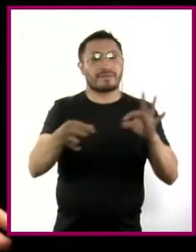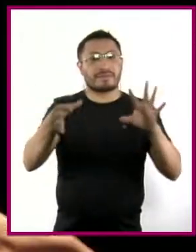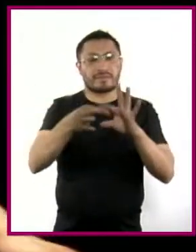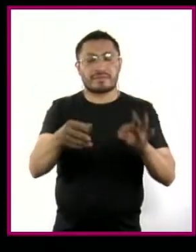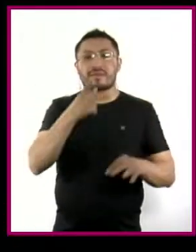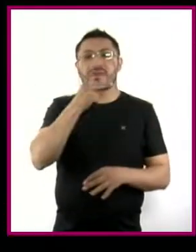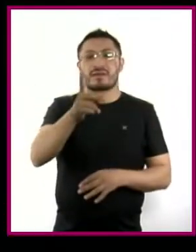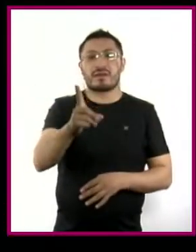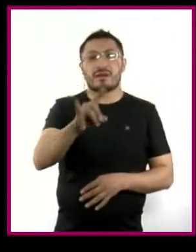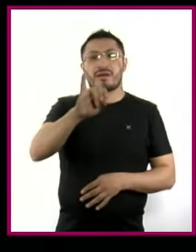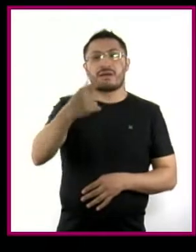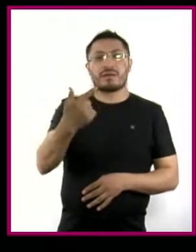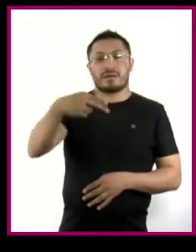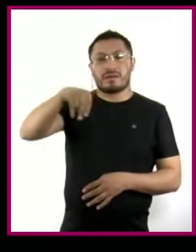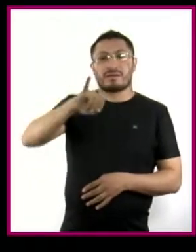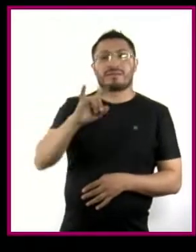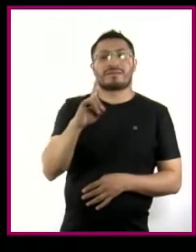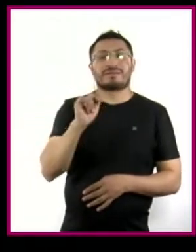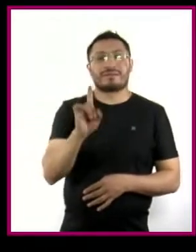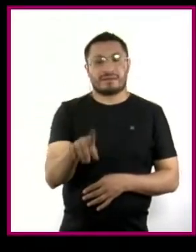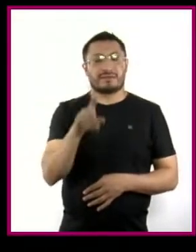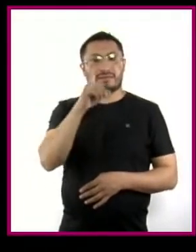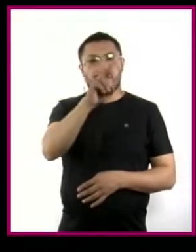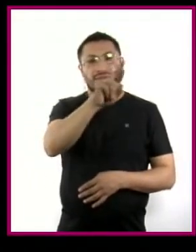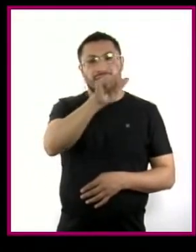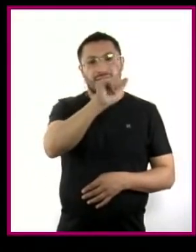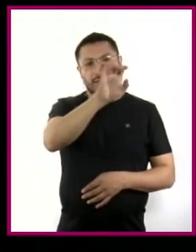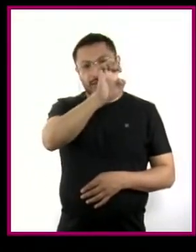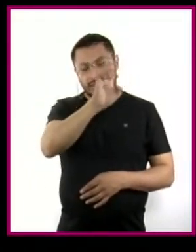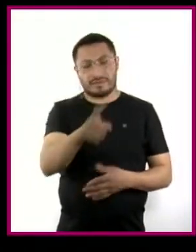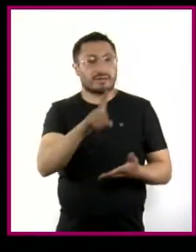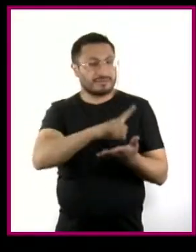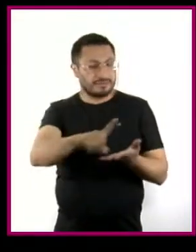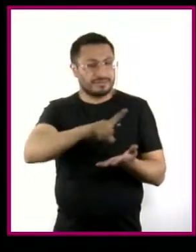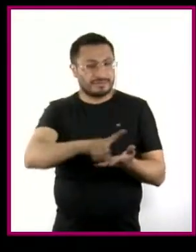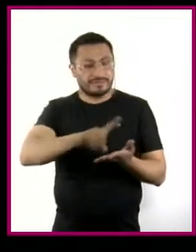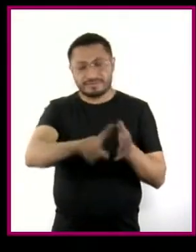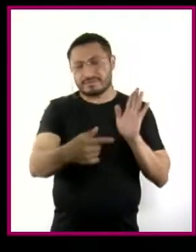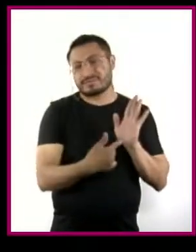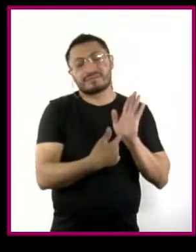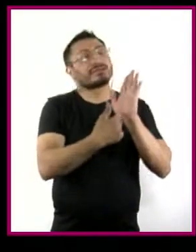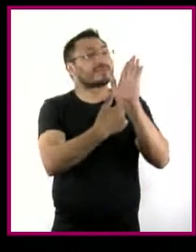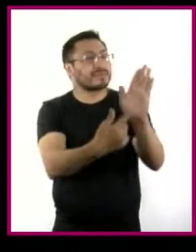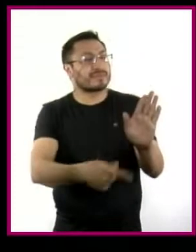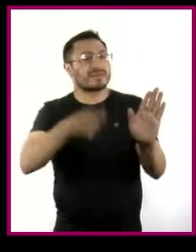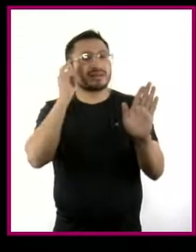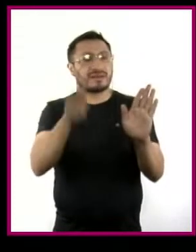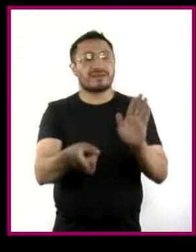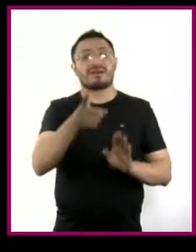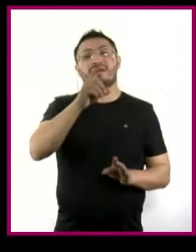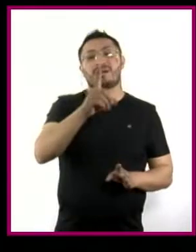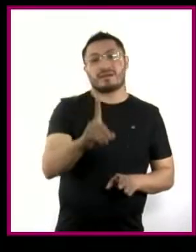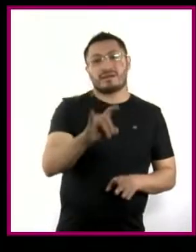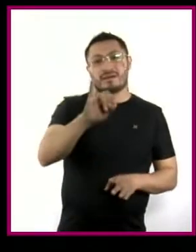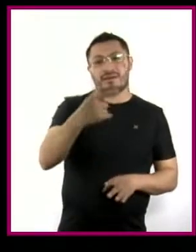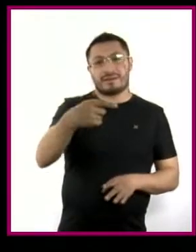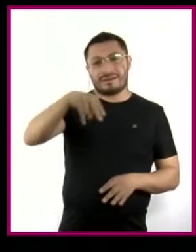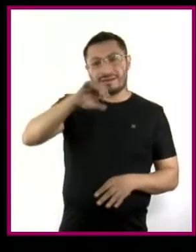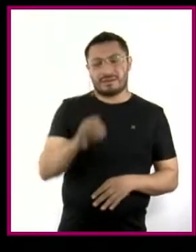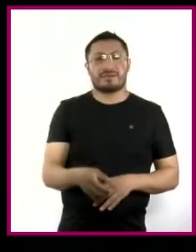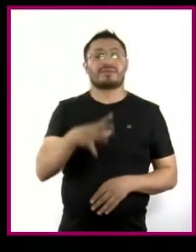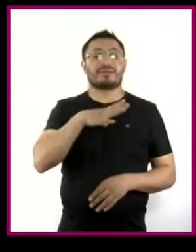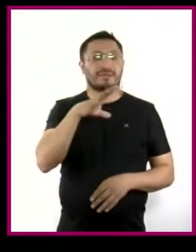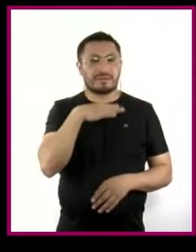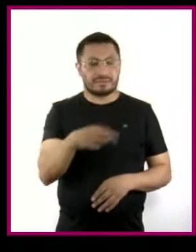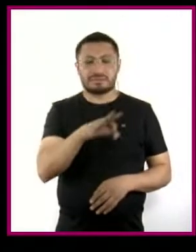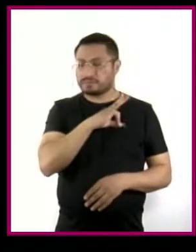dignidad. La Real Academia de la Lengua Española, en su diccionario, nos indica que digno es un adjetivo que puede